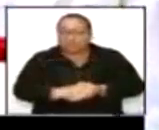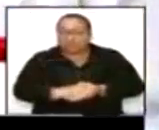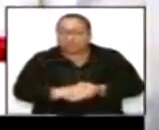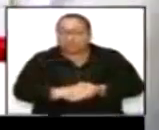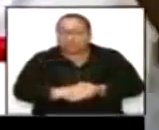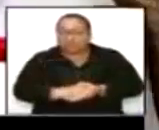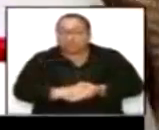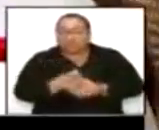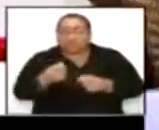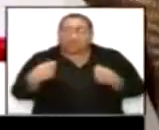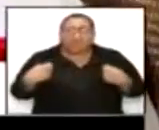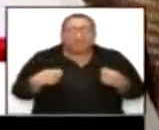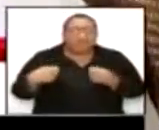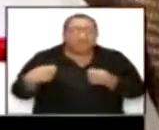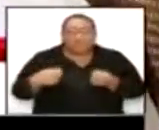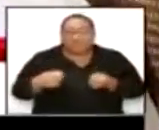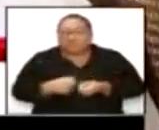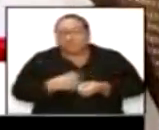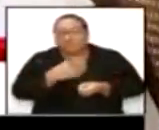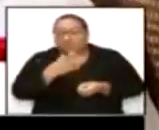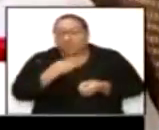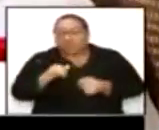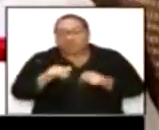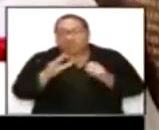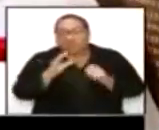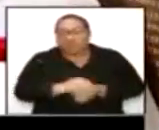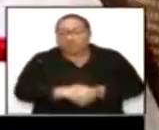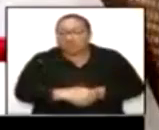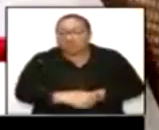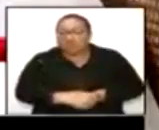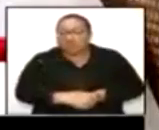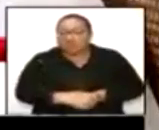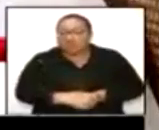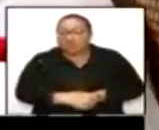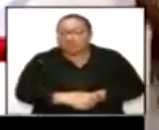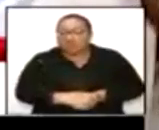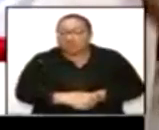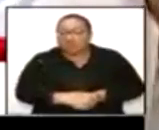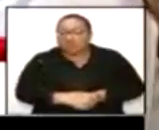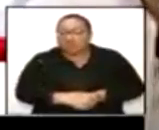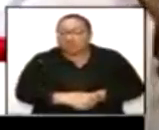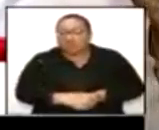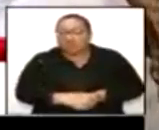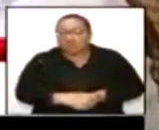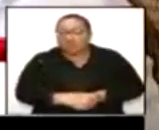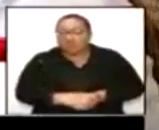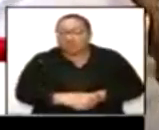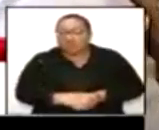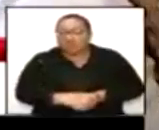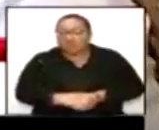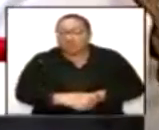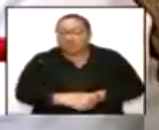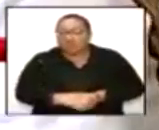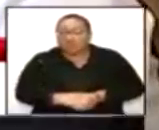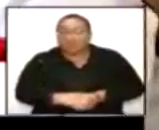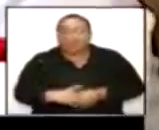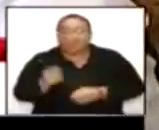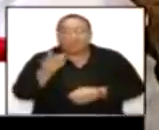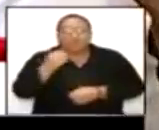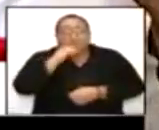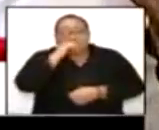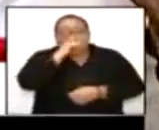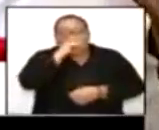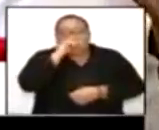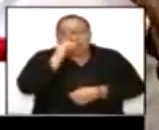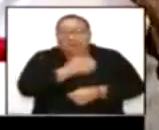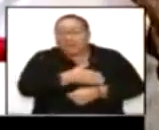ahí presionando, no sé si decir manipulando, de repente me equivoque, tras estas madres, entonces no, pide que lo